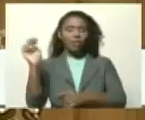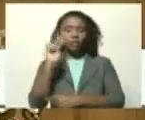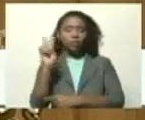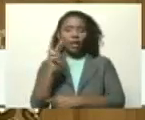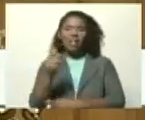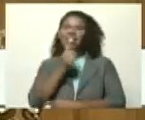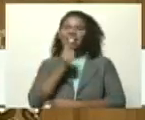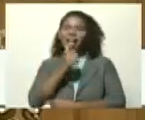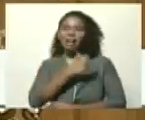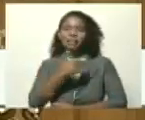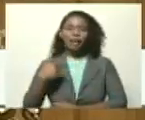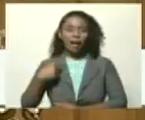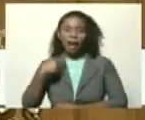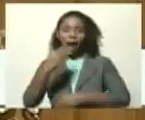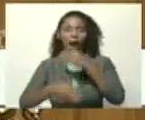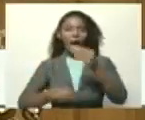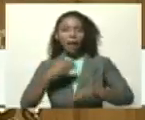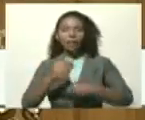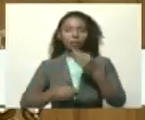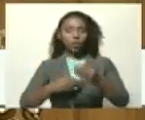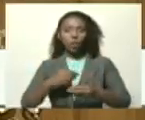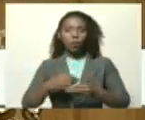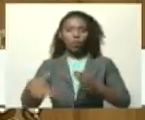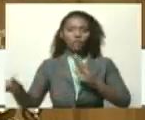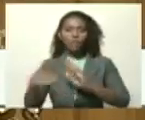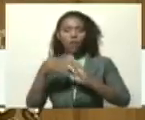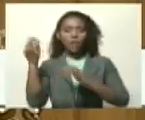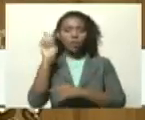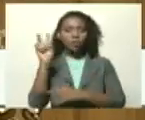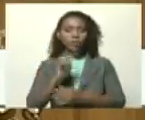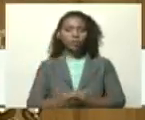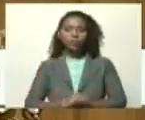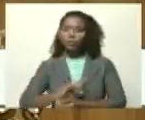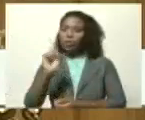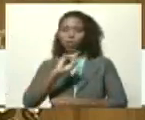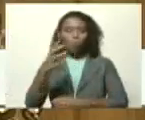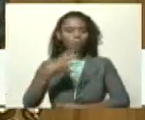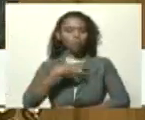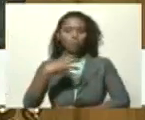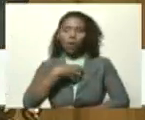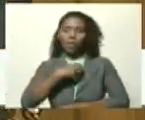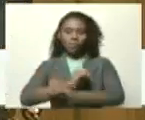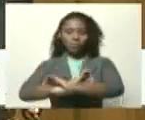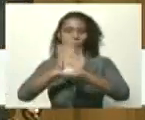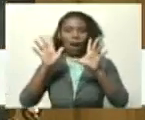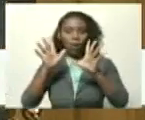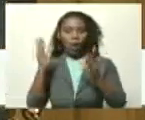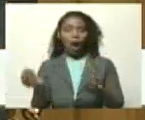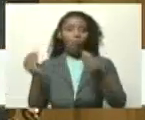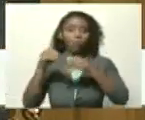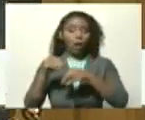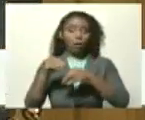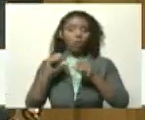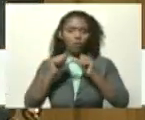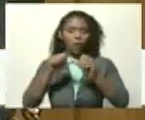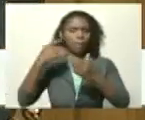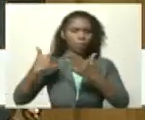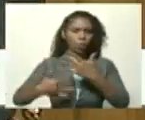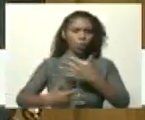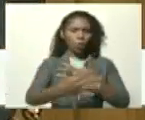quien quiera que haya cometido crímenes contra Venezuela, no va a poder cristalizar en acuerdos duraderos y